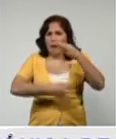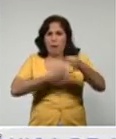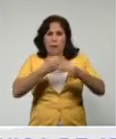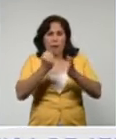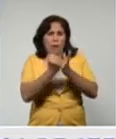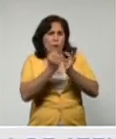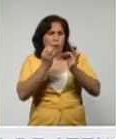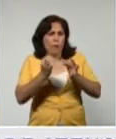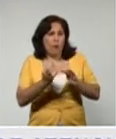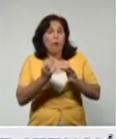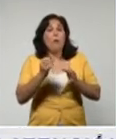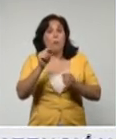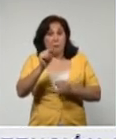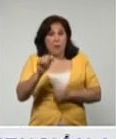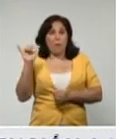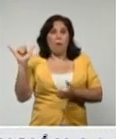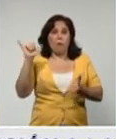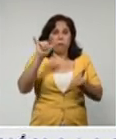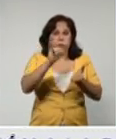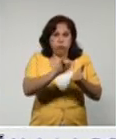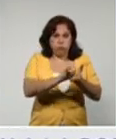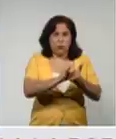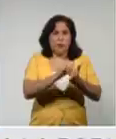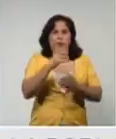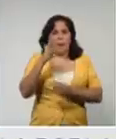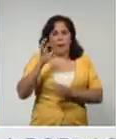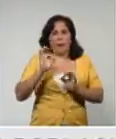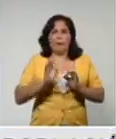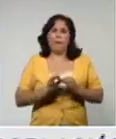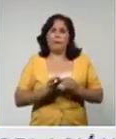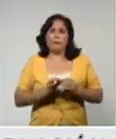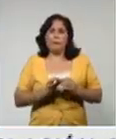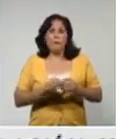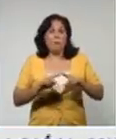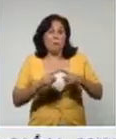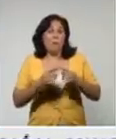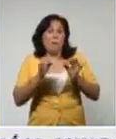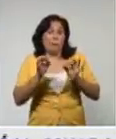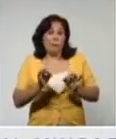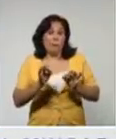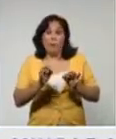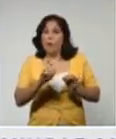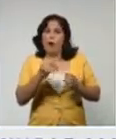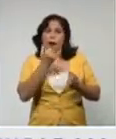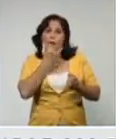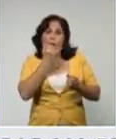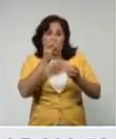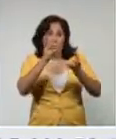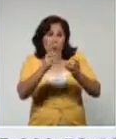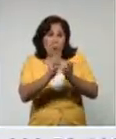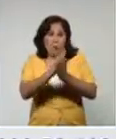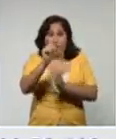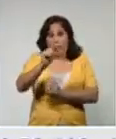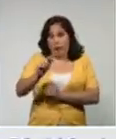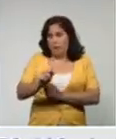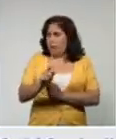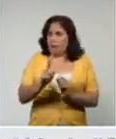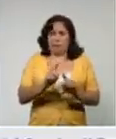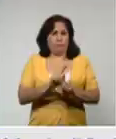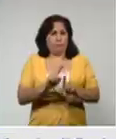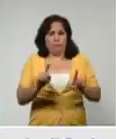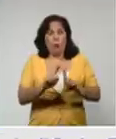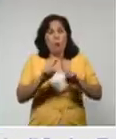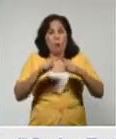caso importado del exterior, por lo tanto no afecta o no tiene afectación